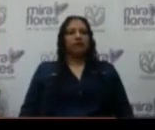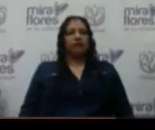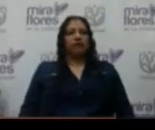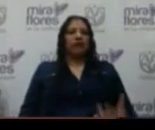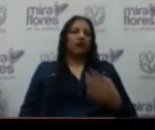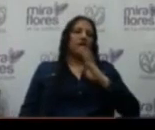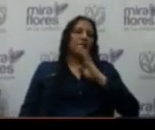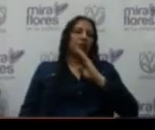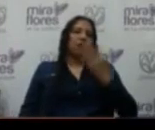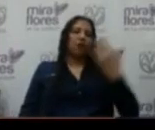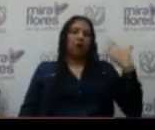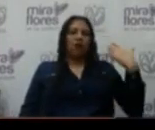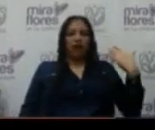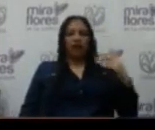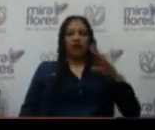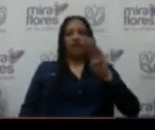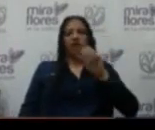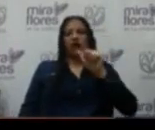por Basadre.